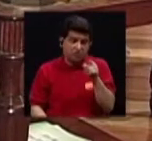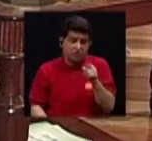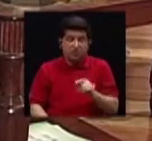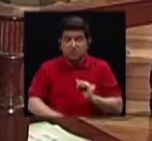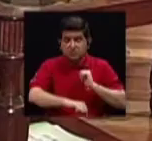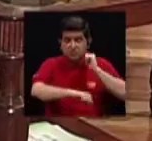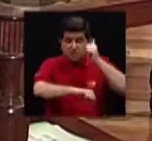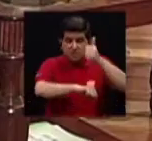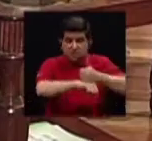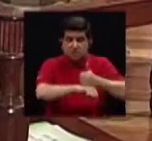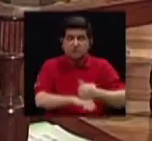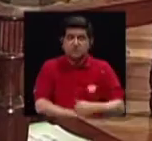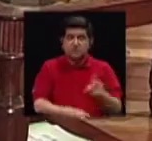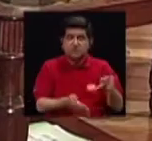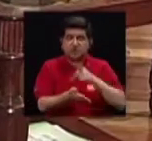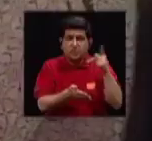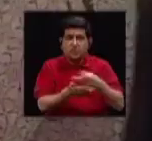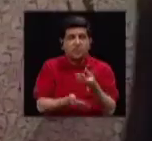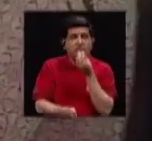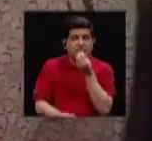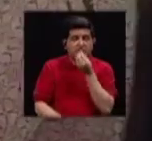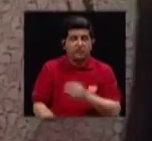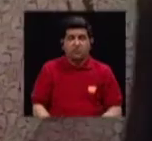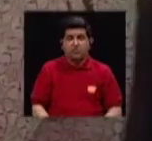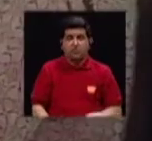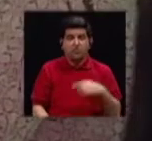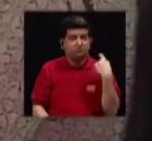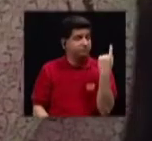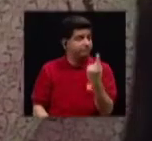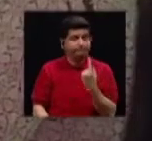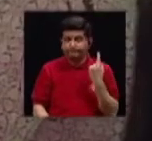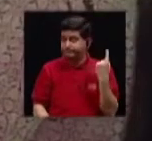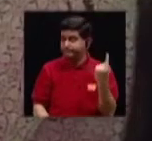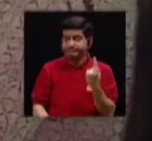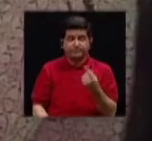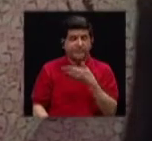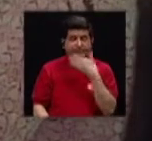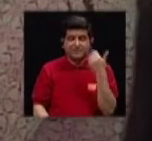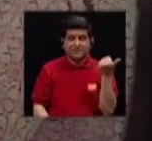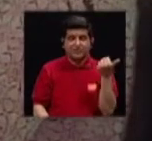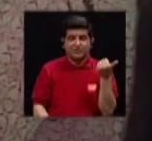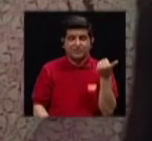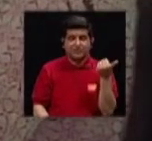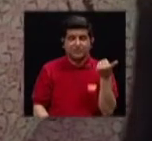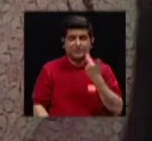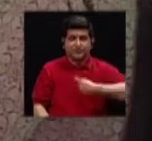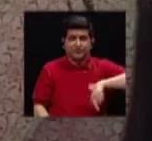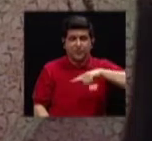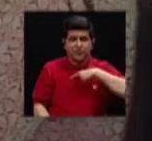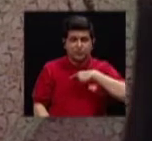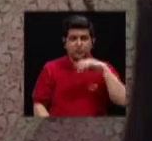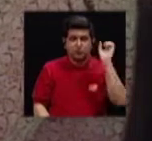a asignar una pensión alimentaria, que no siempre es la mejor. Por eso nosotros nos abocamos